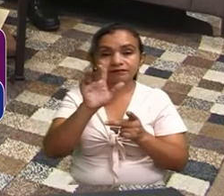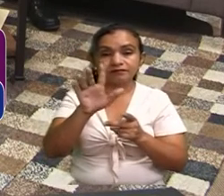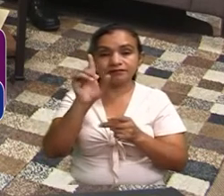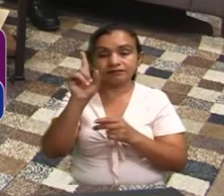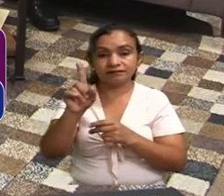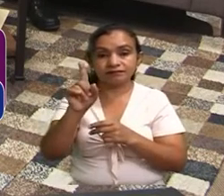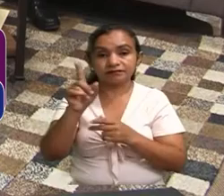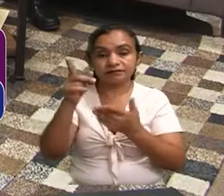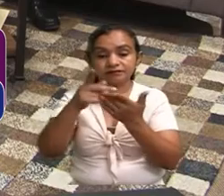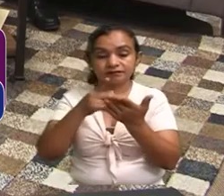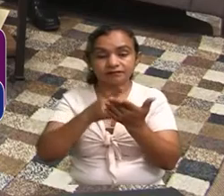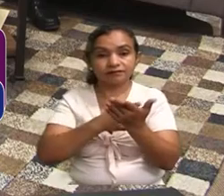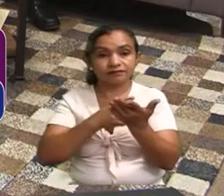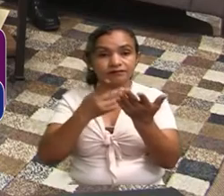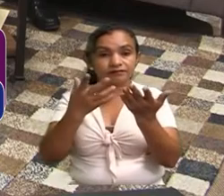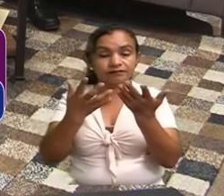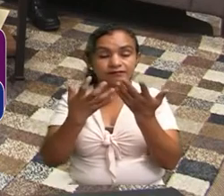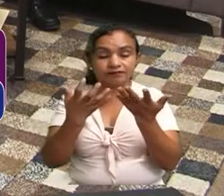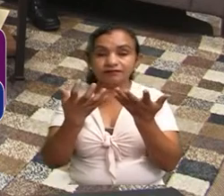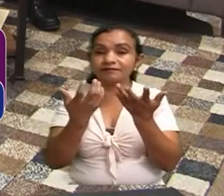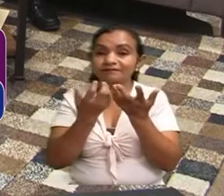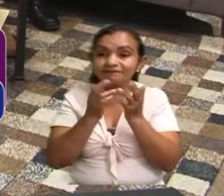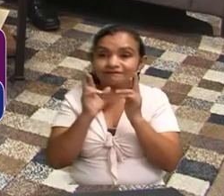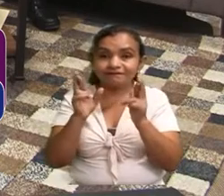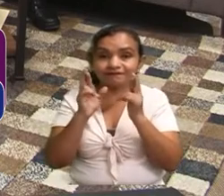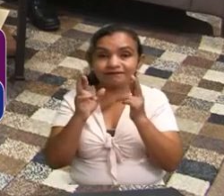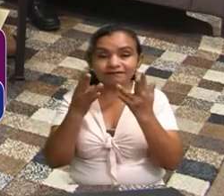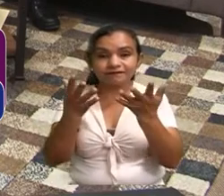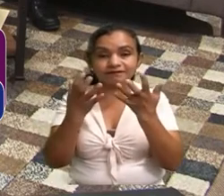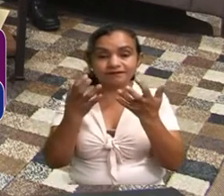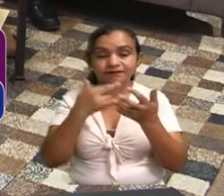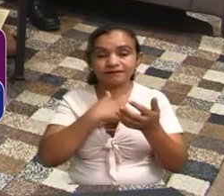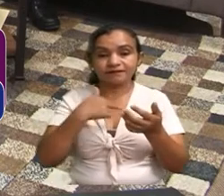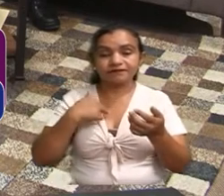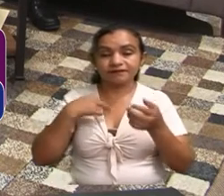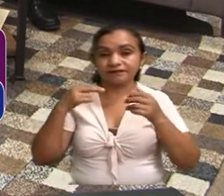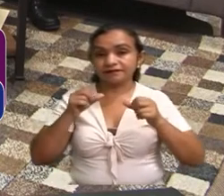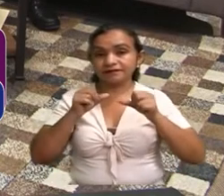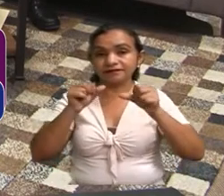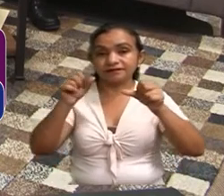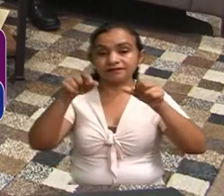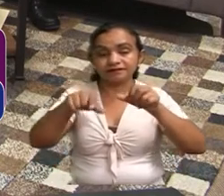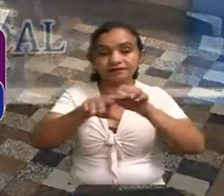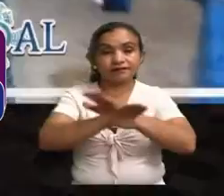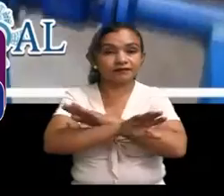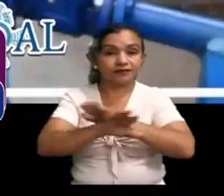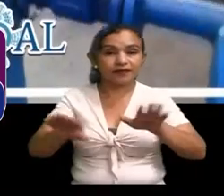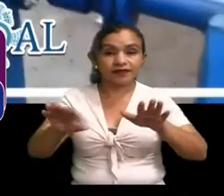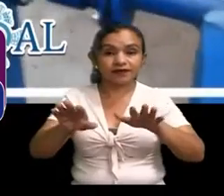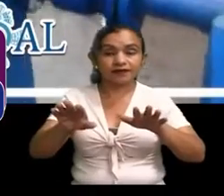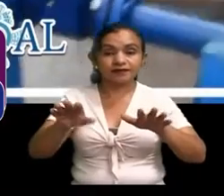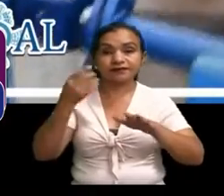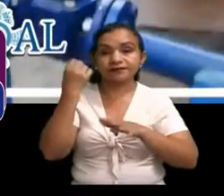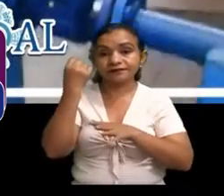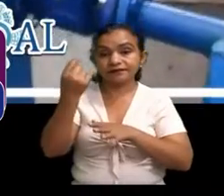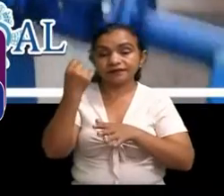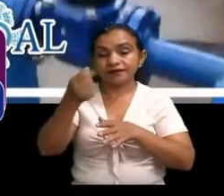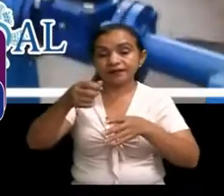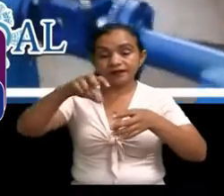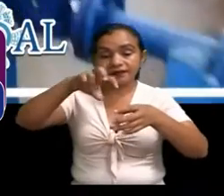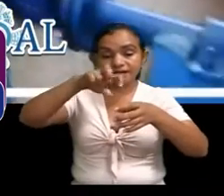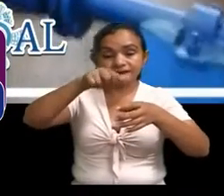151 proyectos es lo que queremos nosotros que estén de manera permanente, hasta liberarnos de la falta de